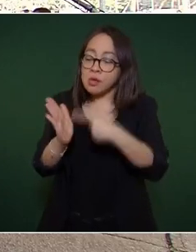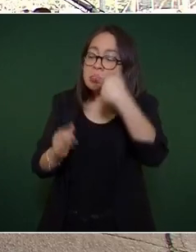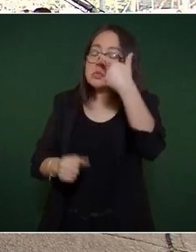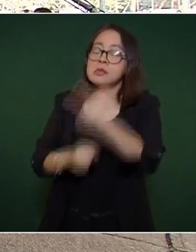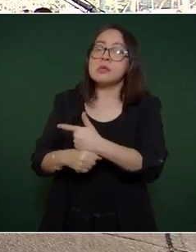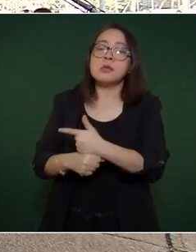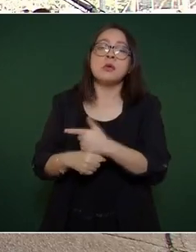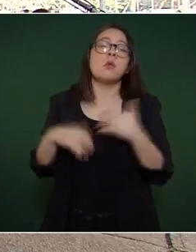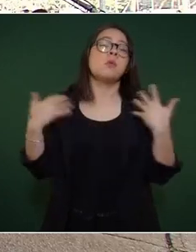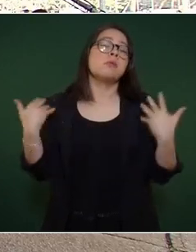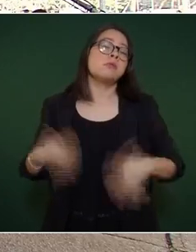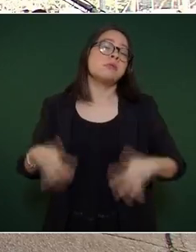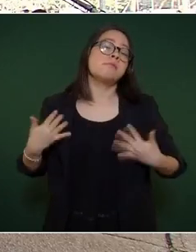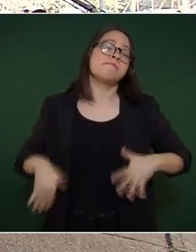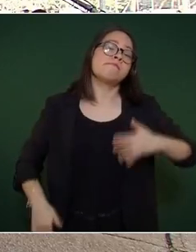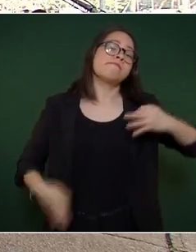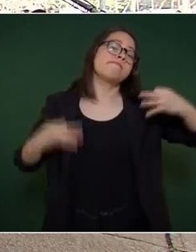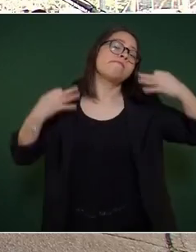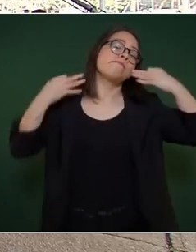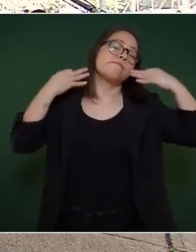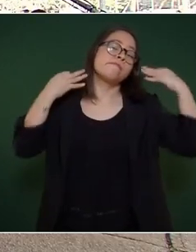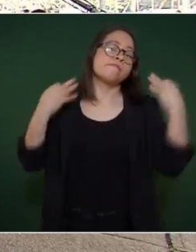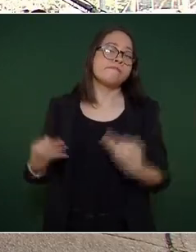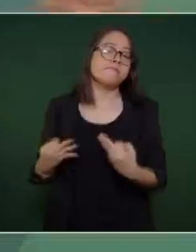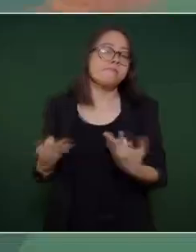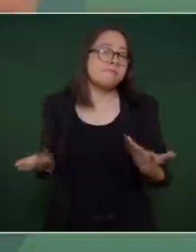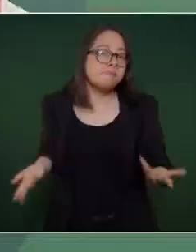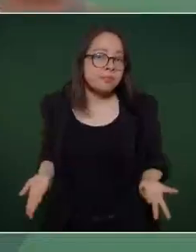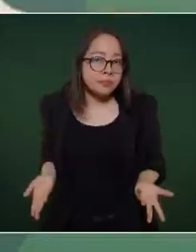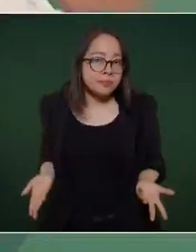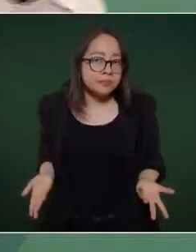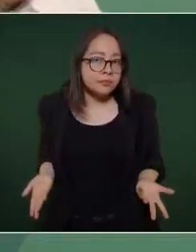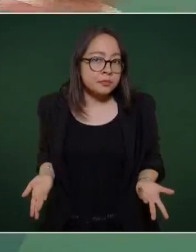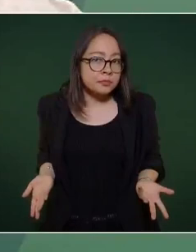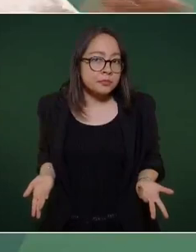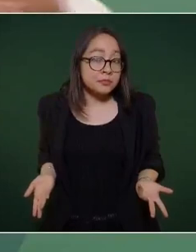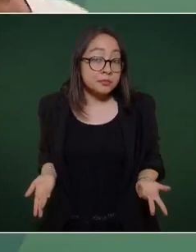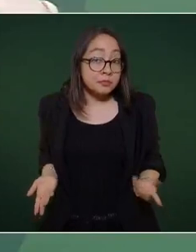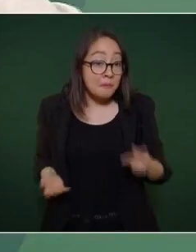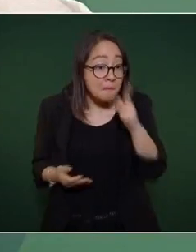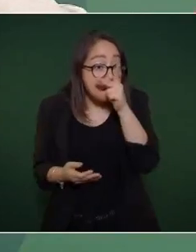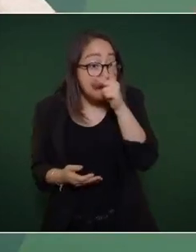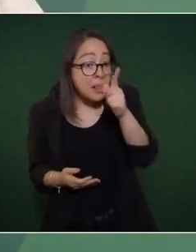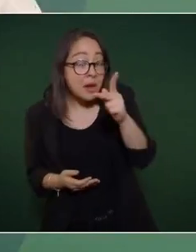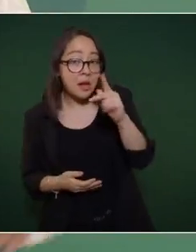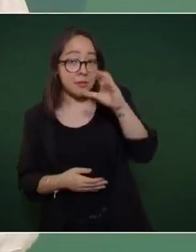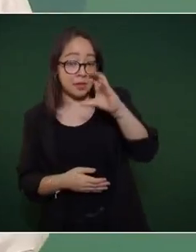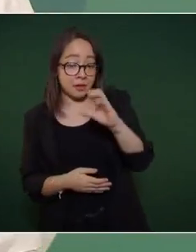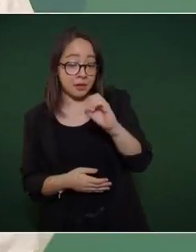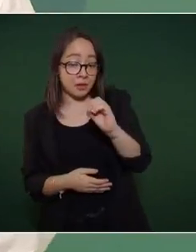poder constatar que no aparece ni siquiera la palabra corrupción.